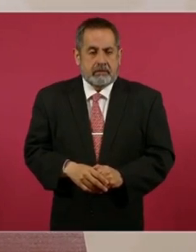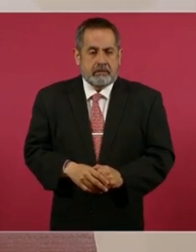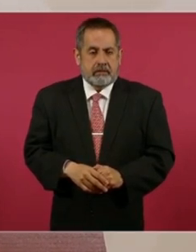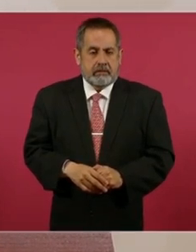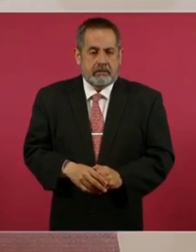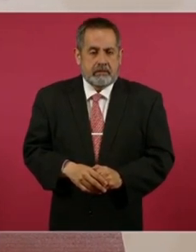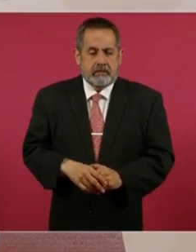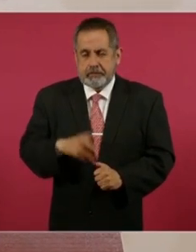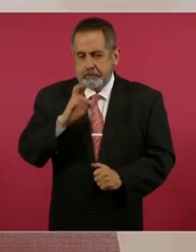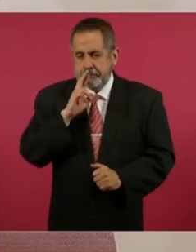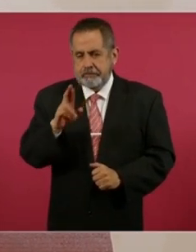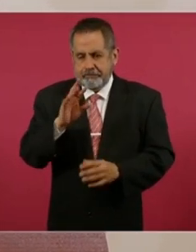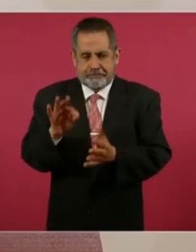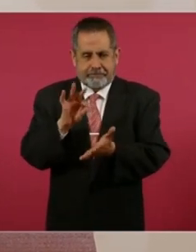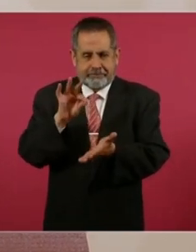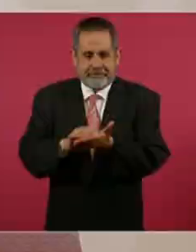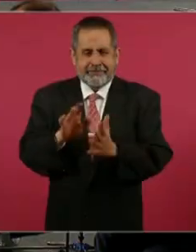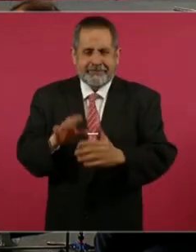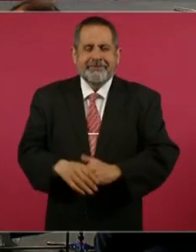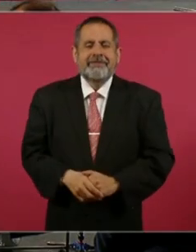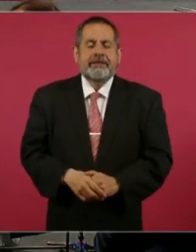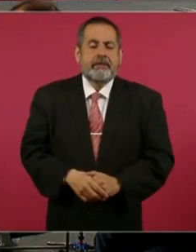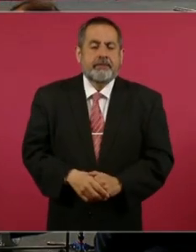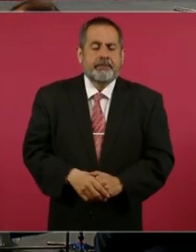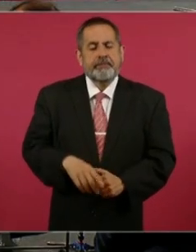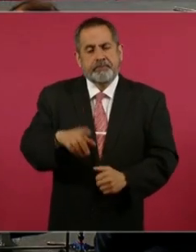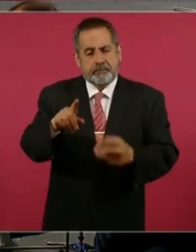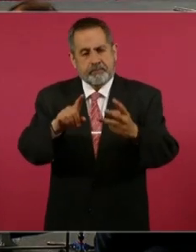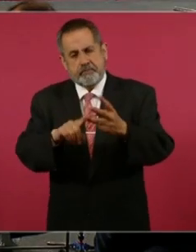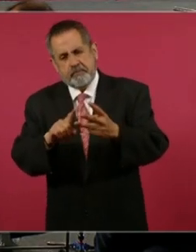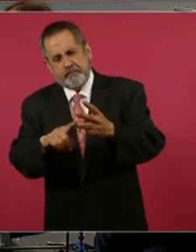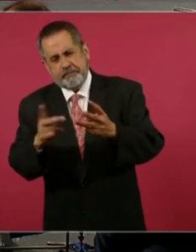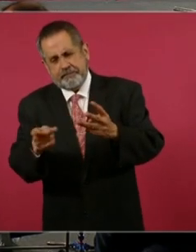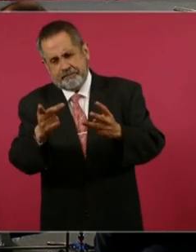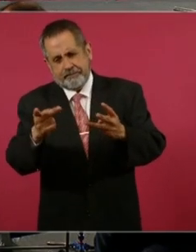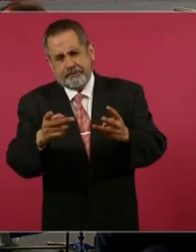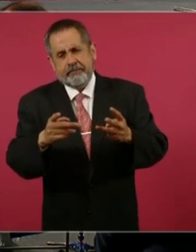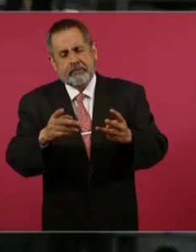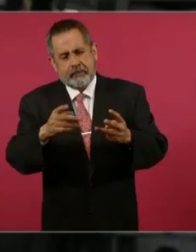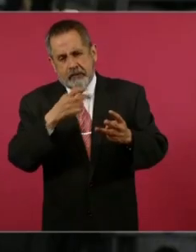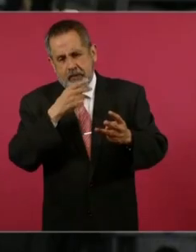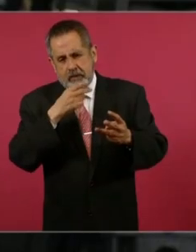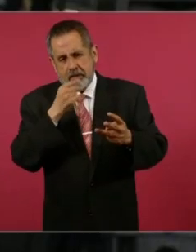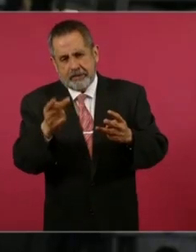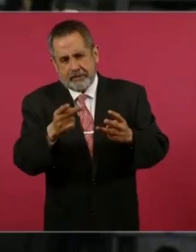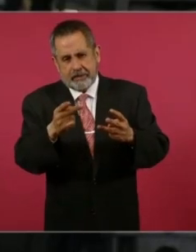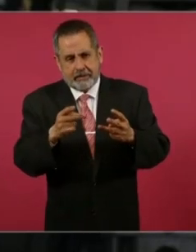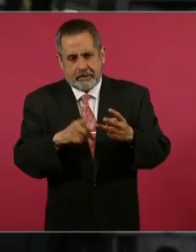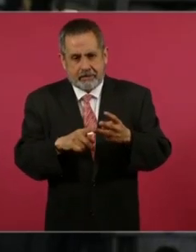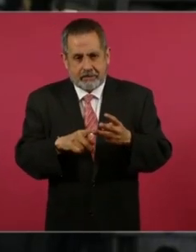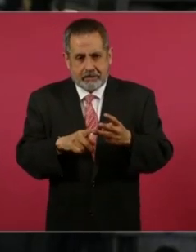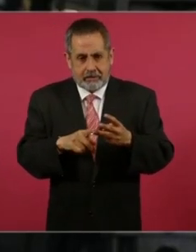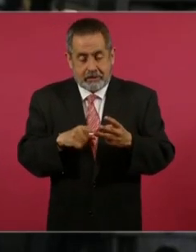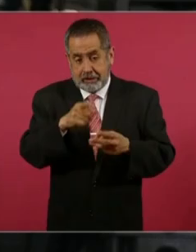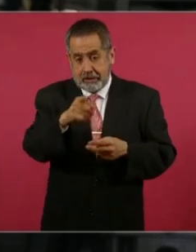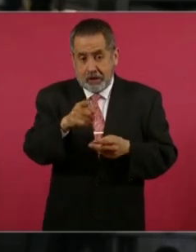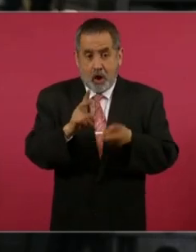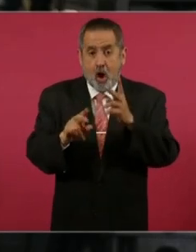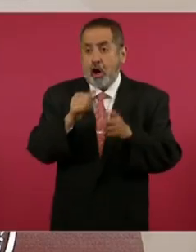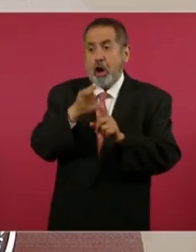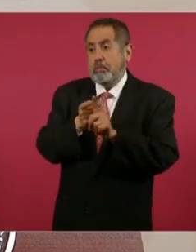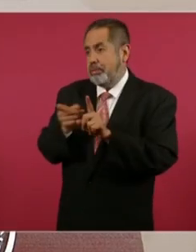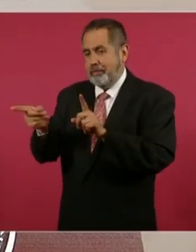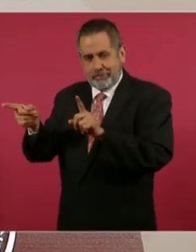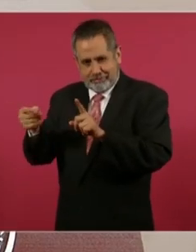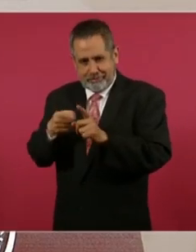respondió. Te contesté. Presidente, en otro tema quiero preguntarle. Ya no te voy a seguir hablando de otras